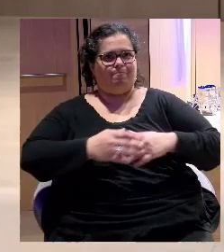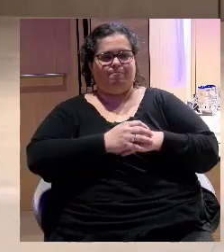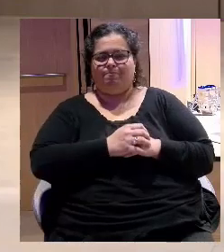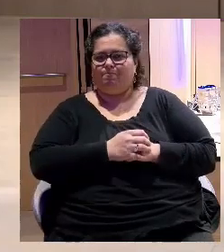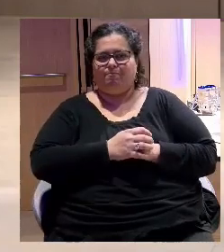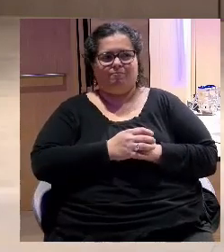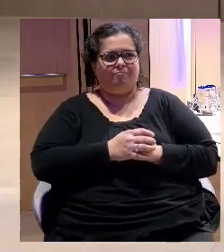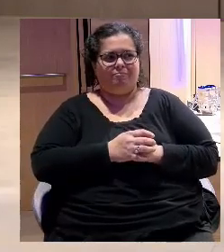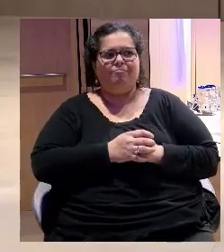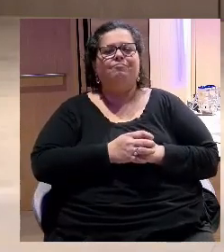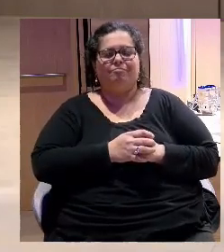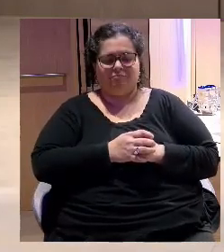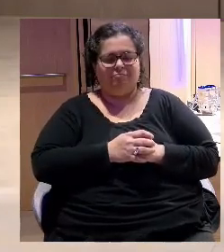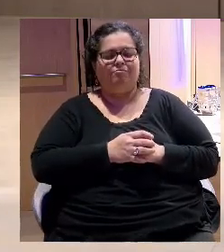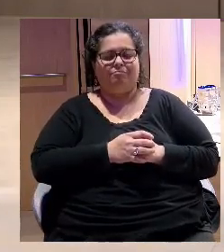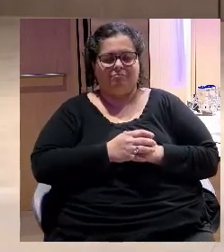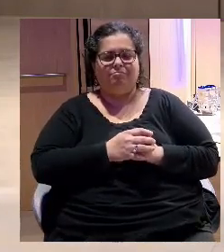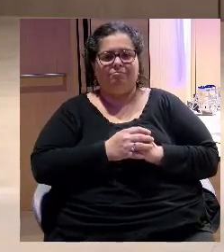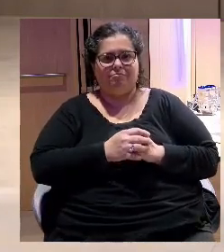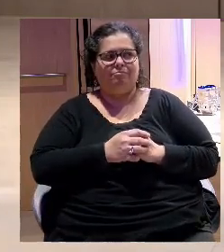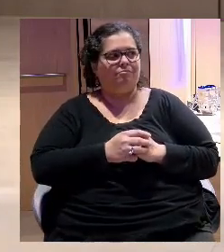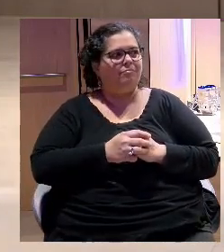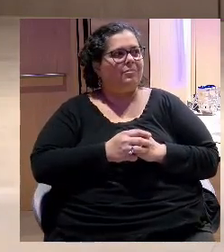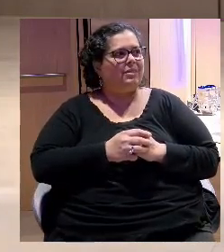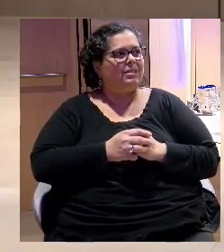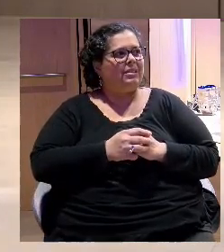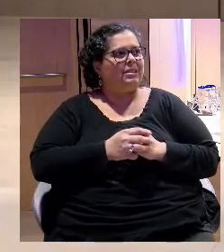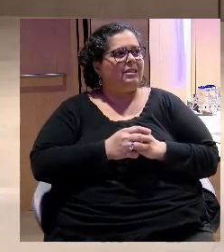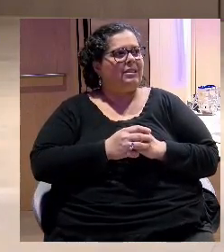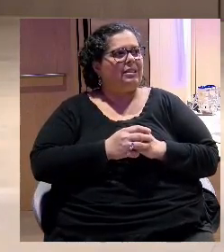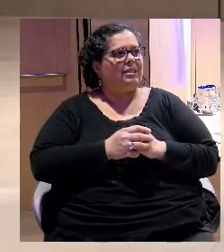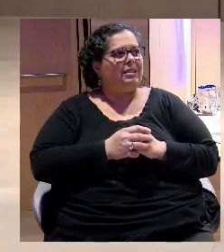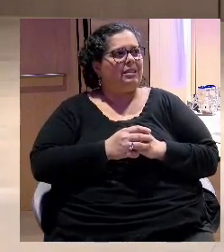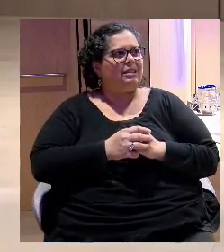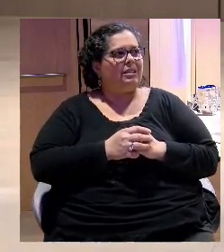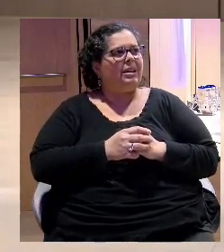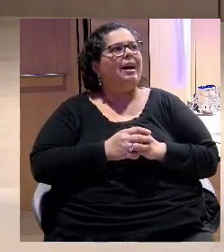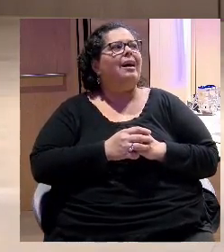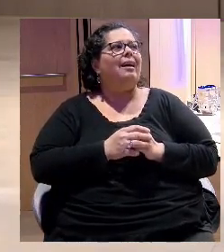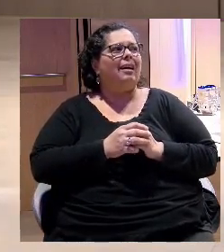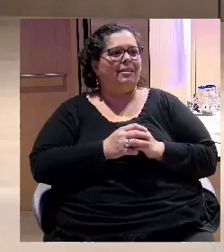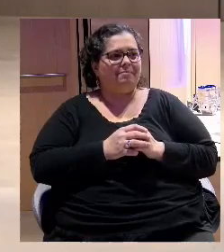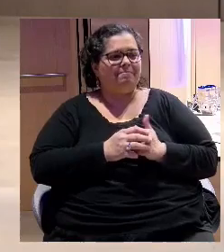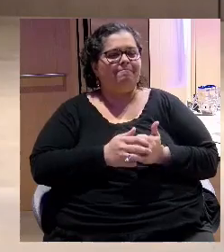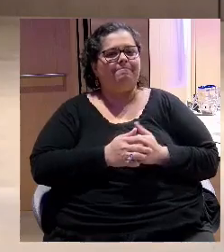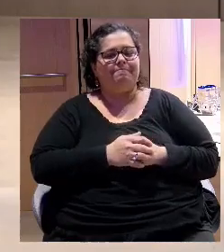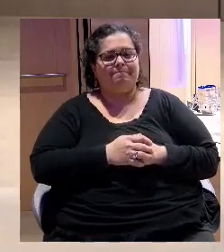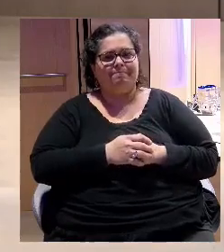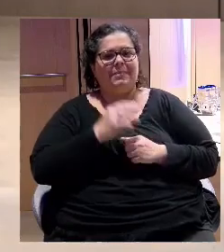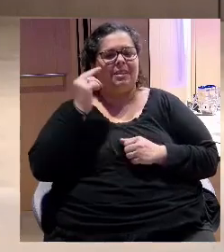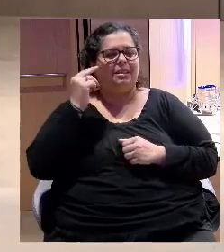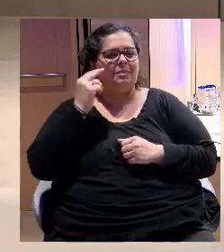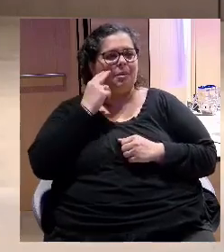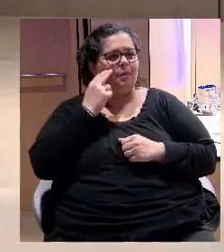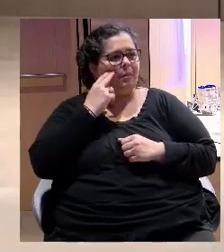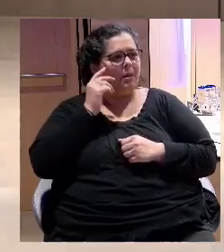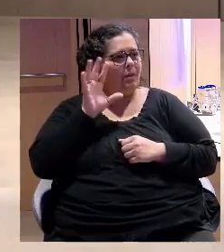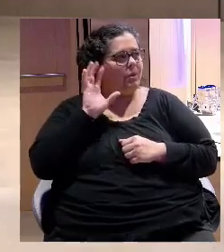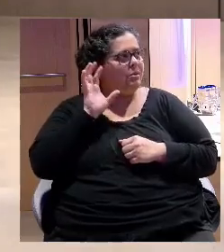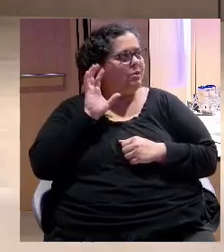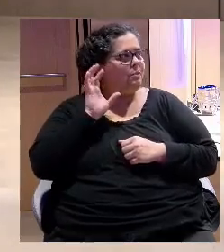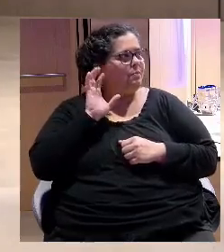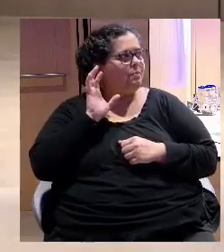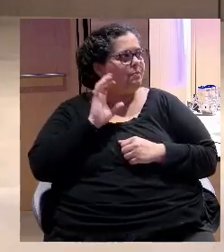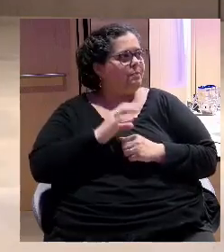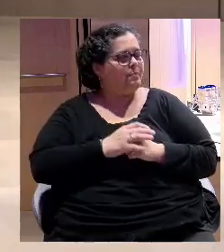evaluar las políticas y hacer seguimiento de la población afrodescendiente, la implementación de la ley. Entonces creo que esta puede